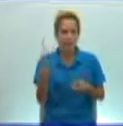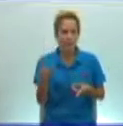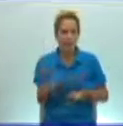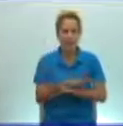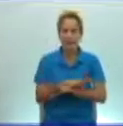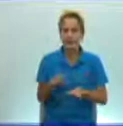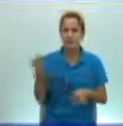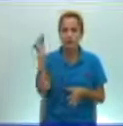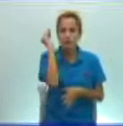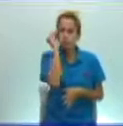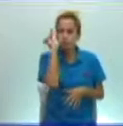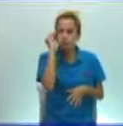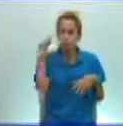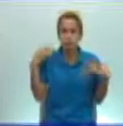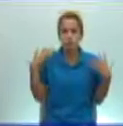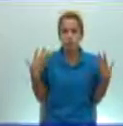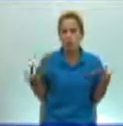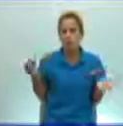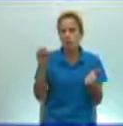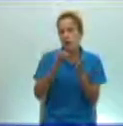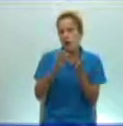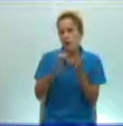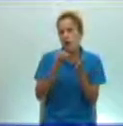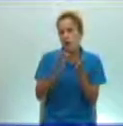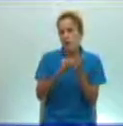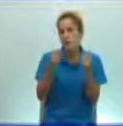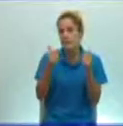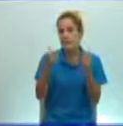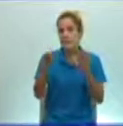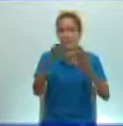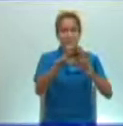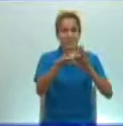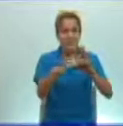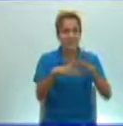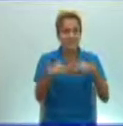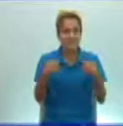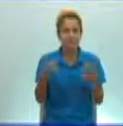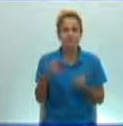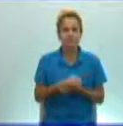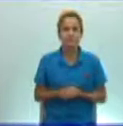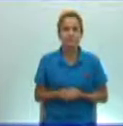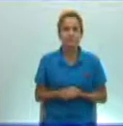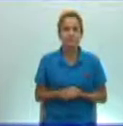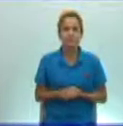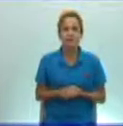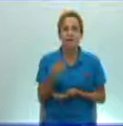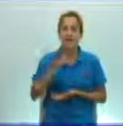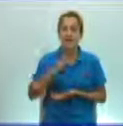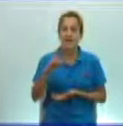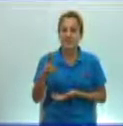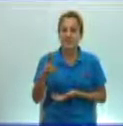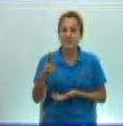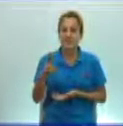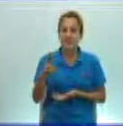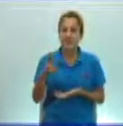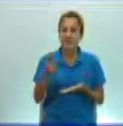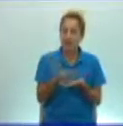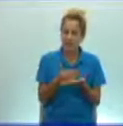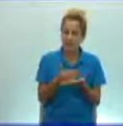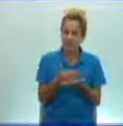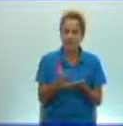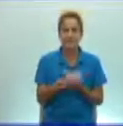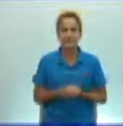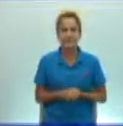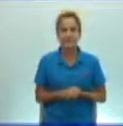han conocido aplicando adecuadamente cada regla ortográfica. Revisen la actividad en sus libretas.